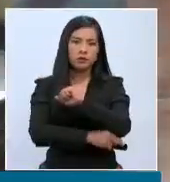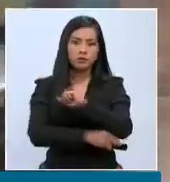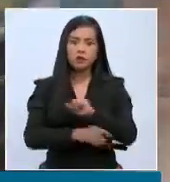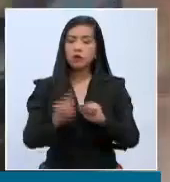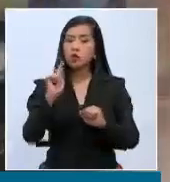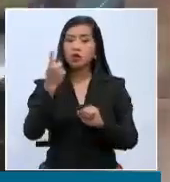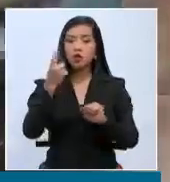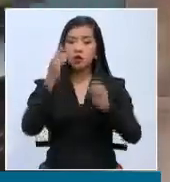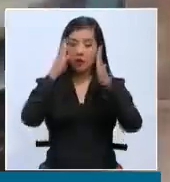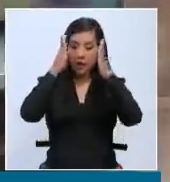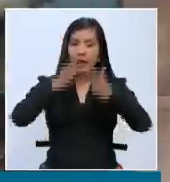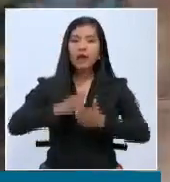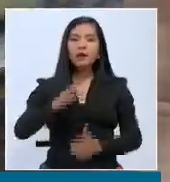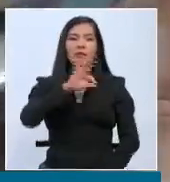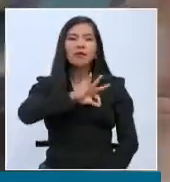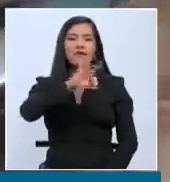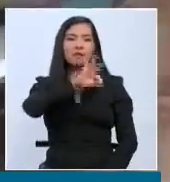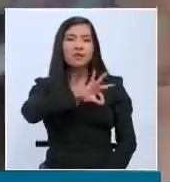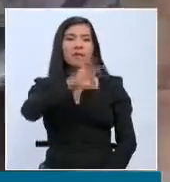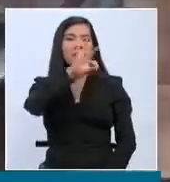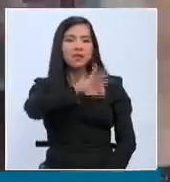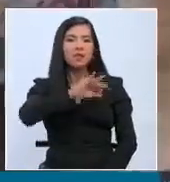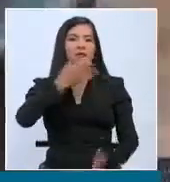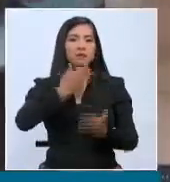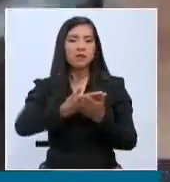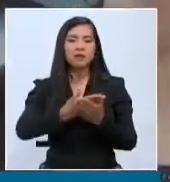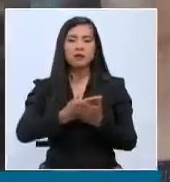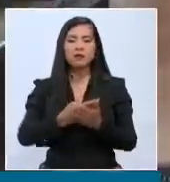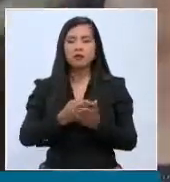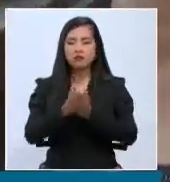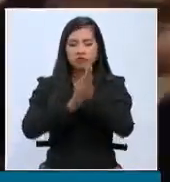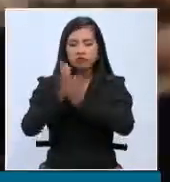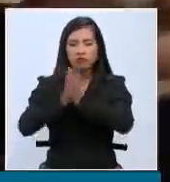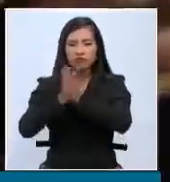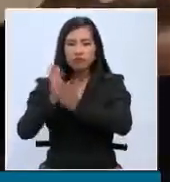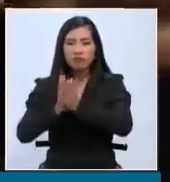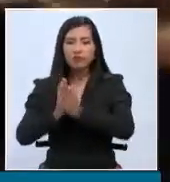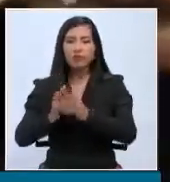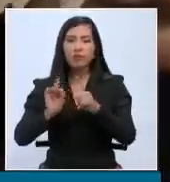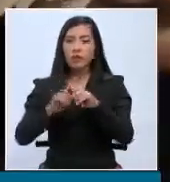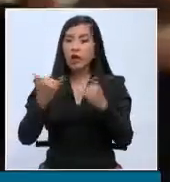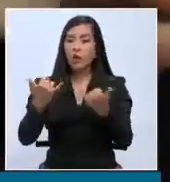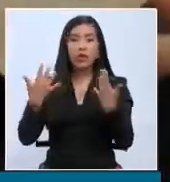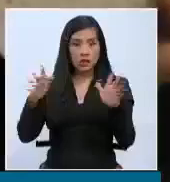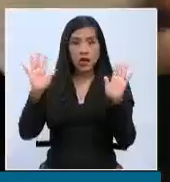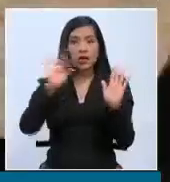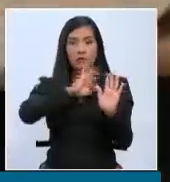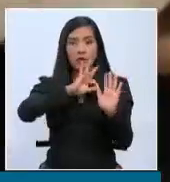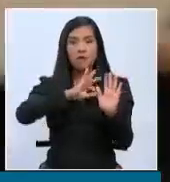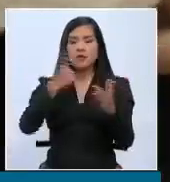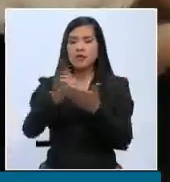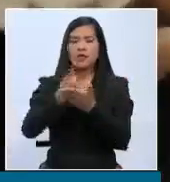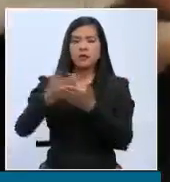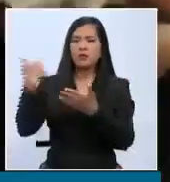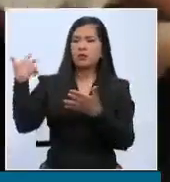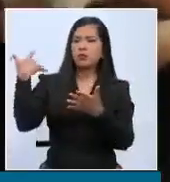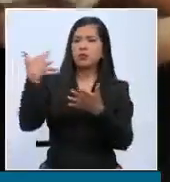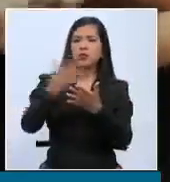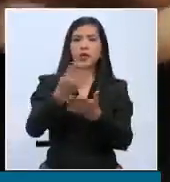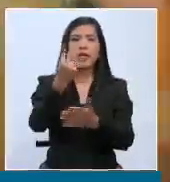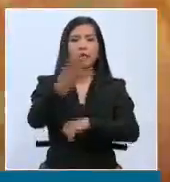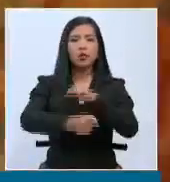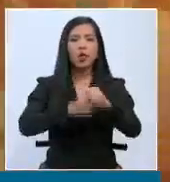ventajas extraordinarias más allá de las ventajas que tienen actualmente y que han tenido durante 14